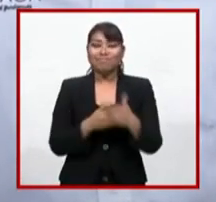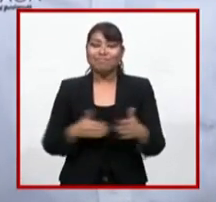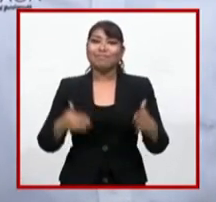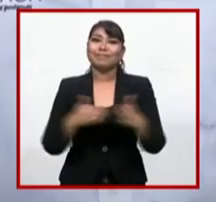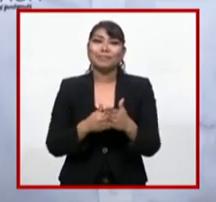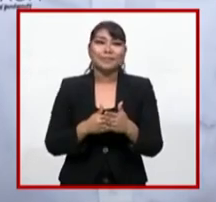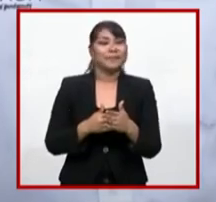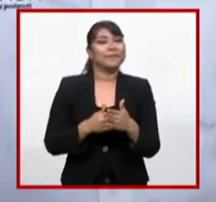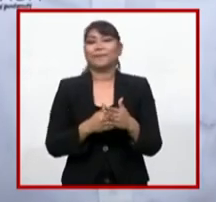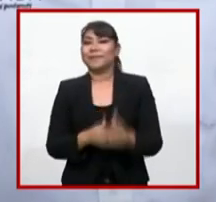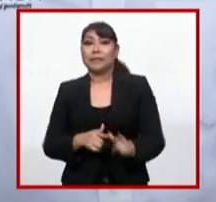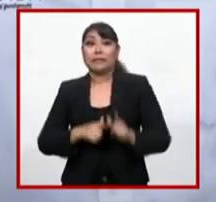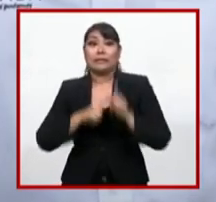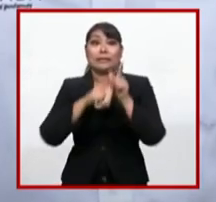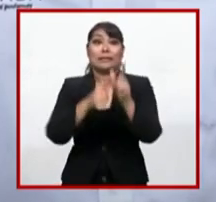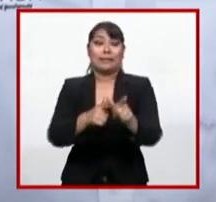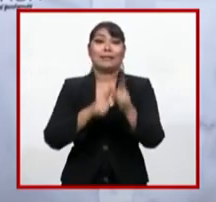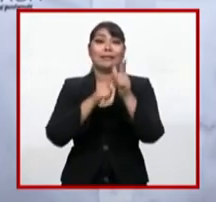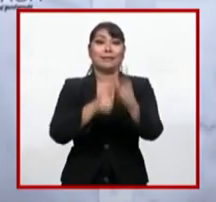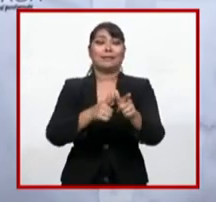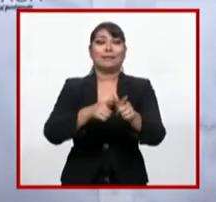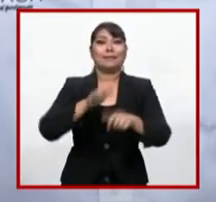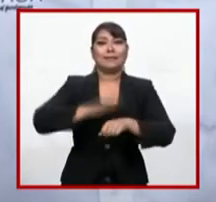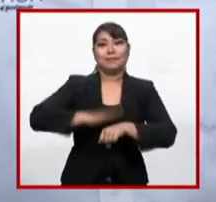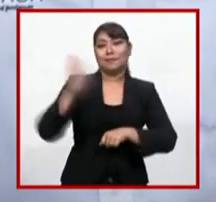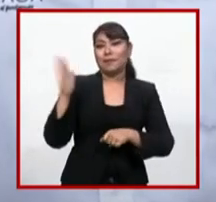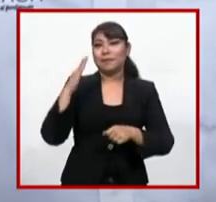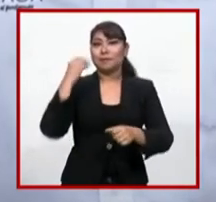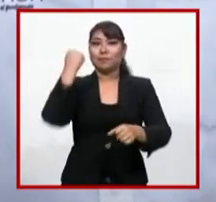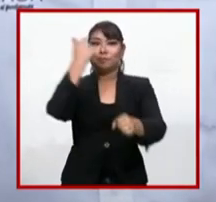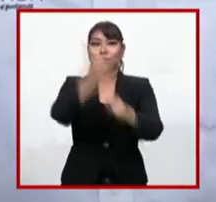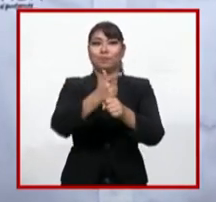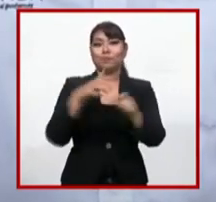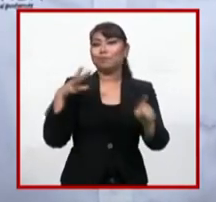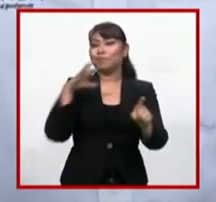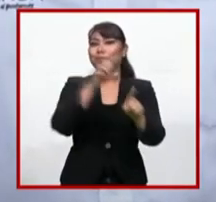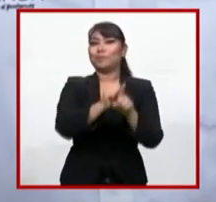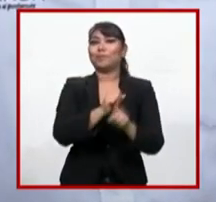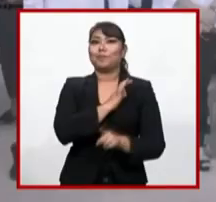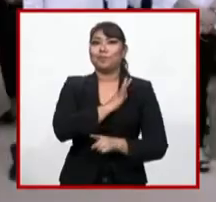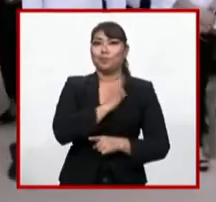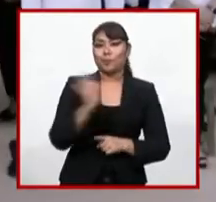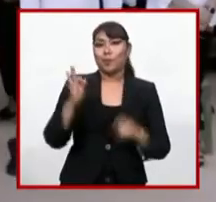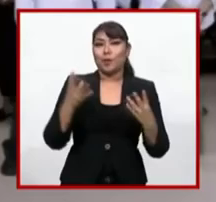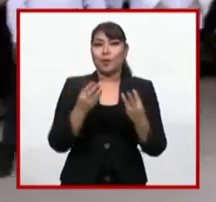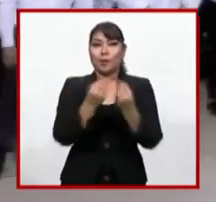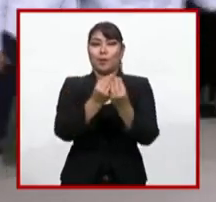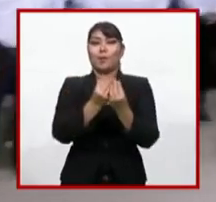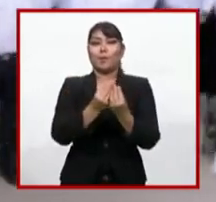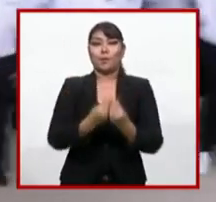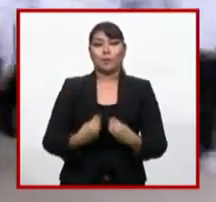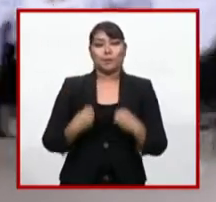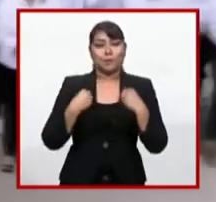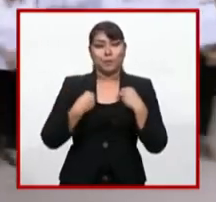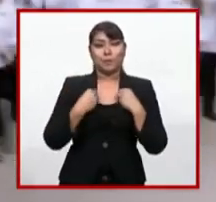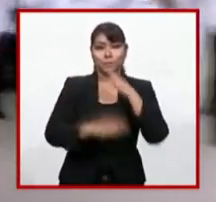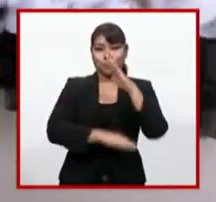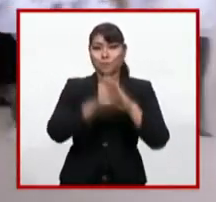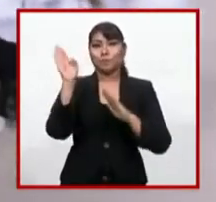superar y sobre todo que lo mejor está por venir, porque juntos y en familia ¡sí